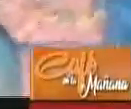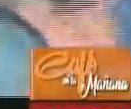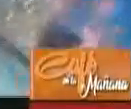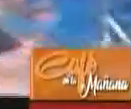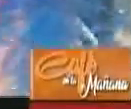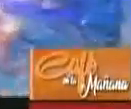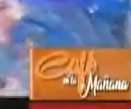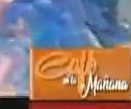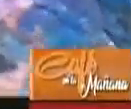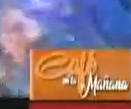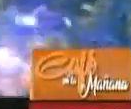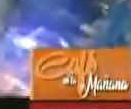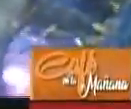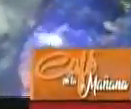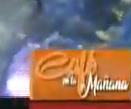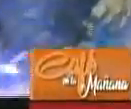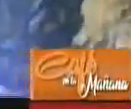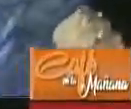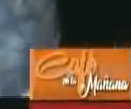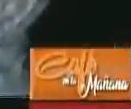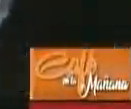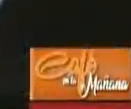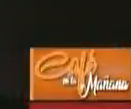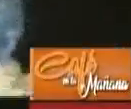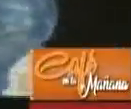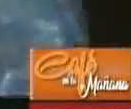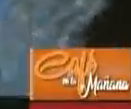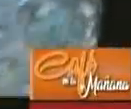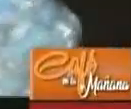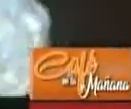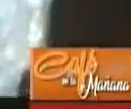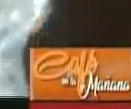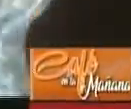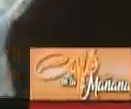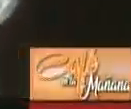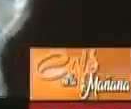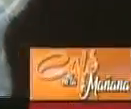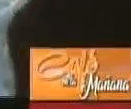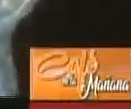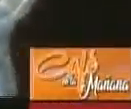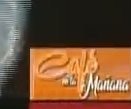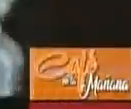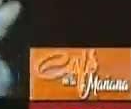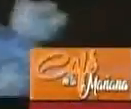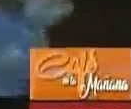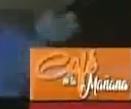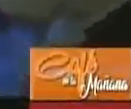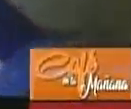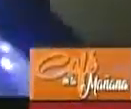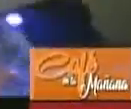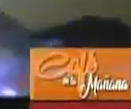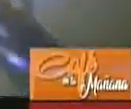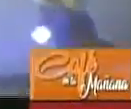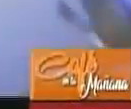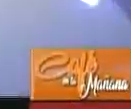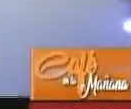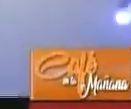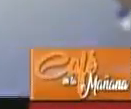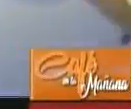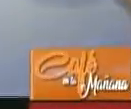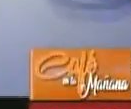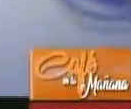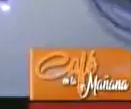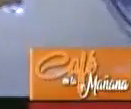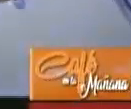dañados, colocados estratégicamente para potenciar la iluminación del nacimiento, el cual fue moldeado a mano en su